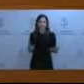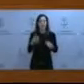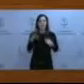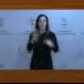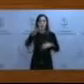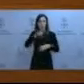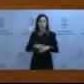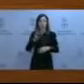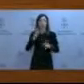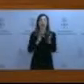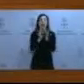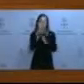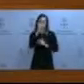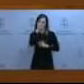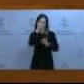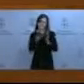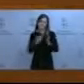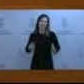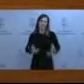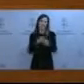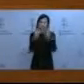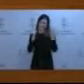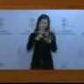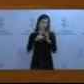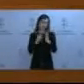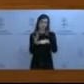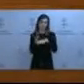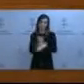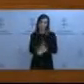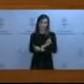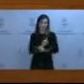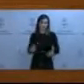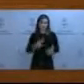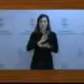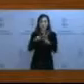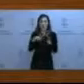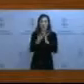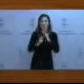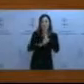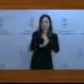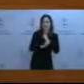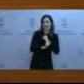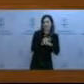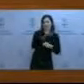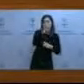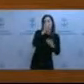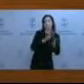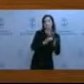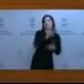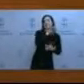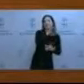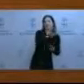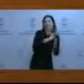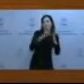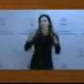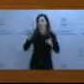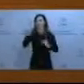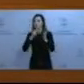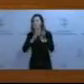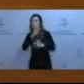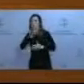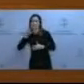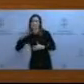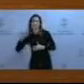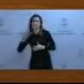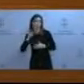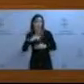2016, ni han presentado el plan, ni el plan estratégico va a poder ser 2015-2025, porque eso es simplemente una